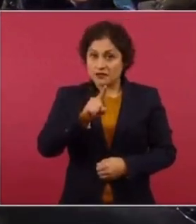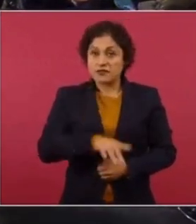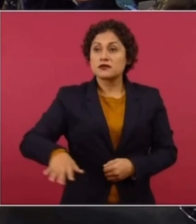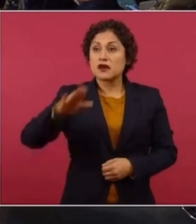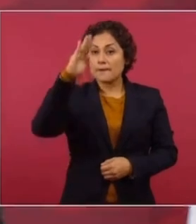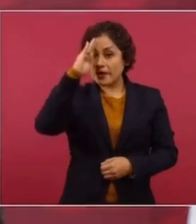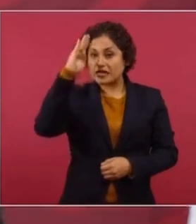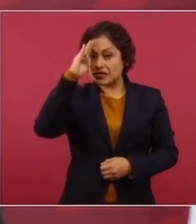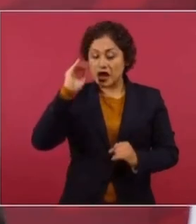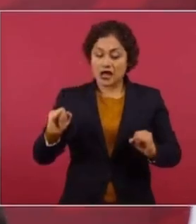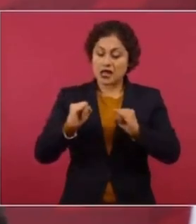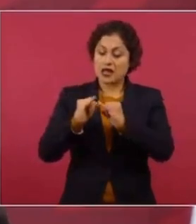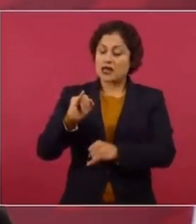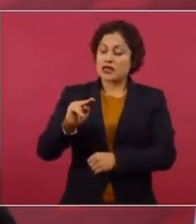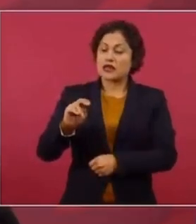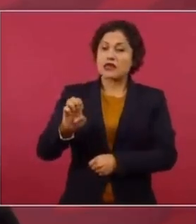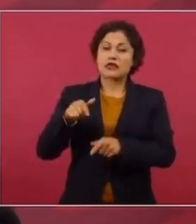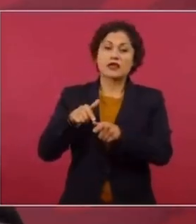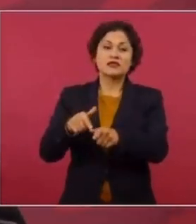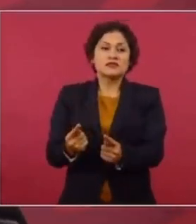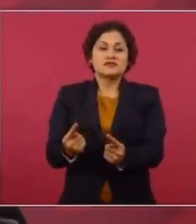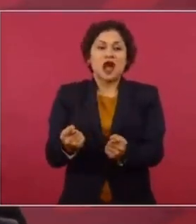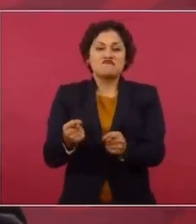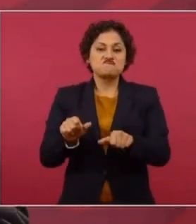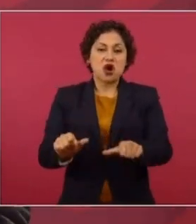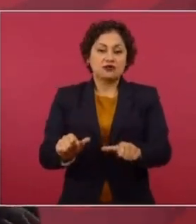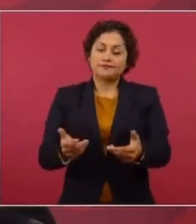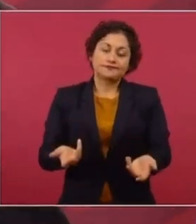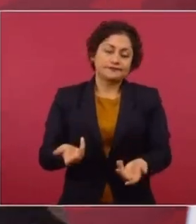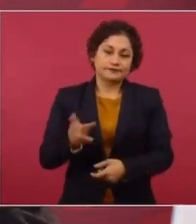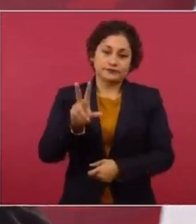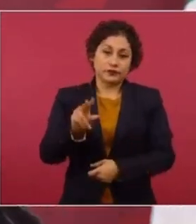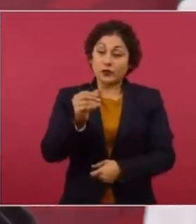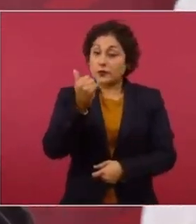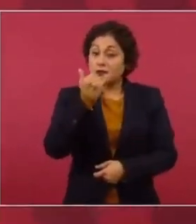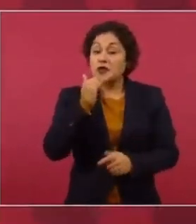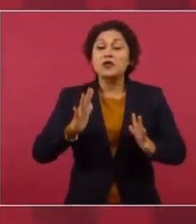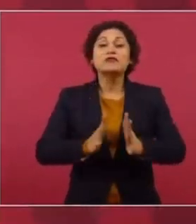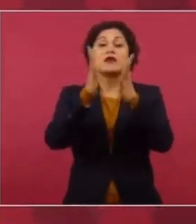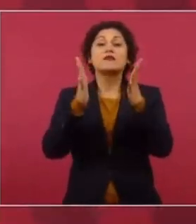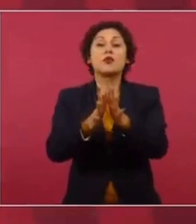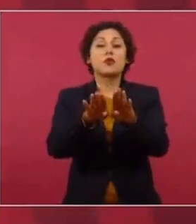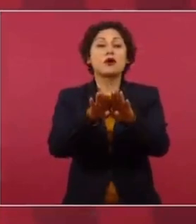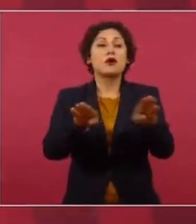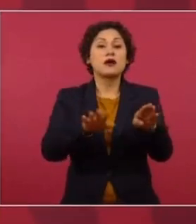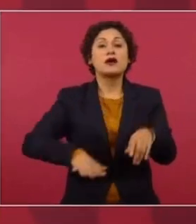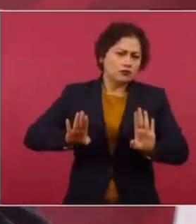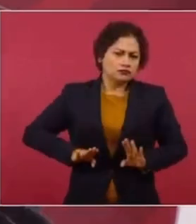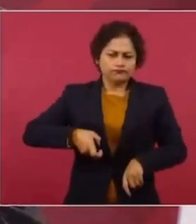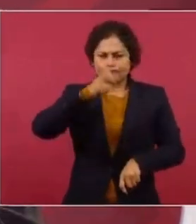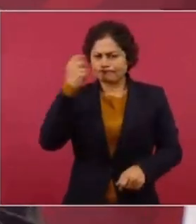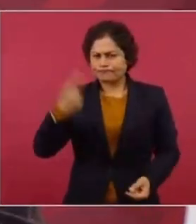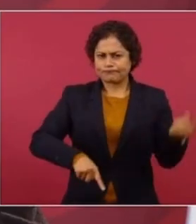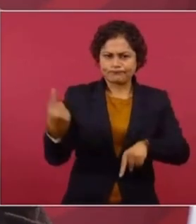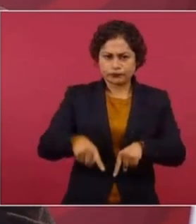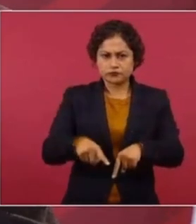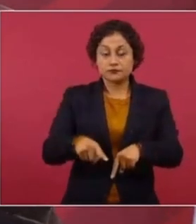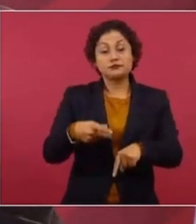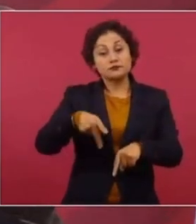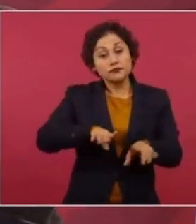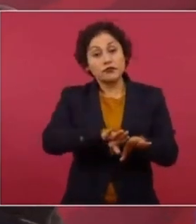toca. En una democracia nadie puede ser intocable. O en la